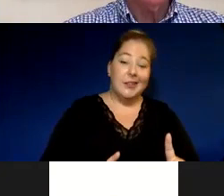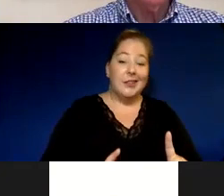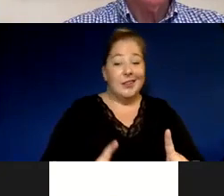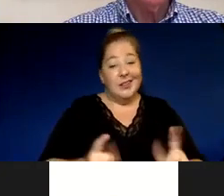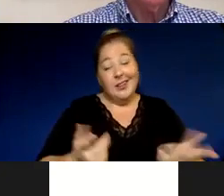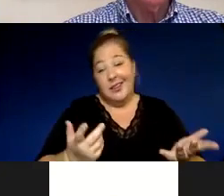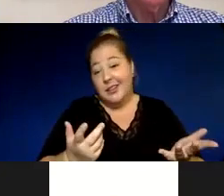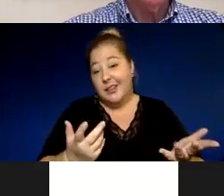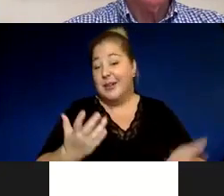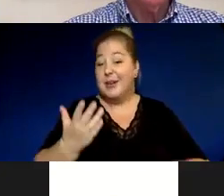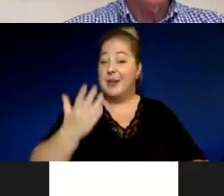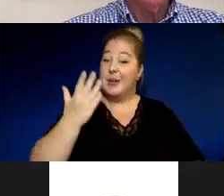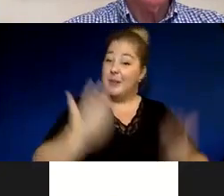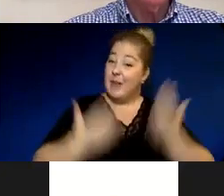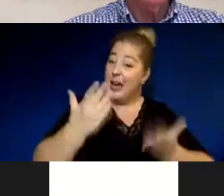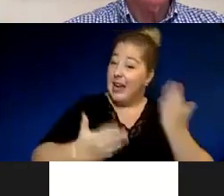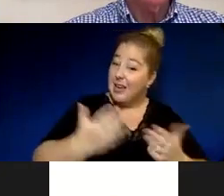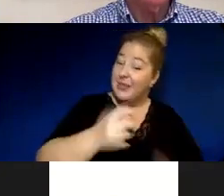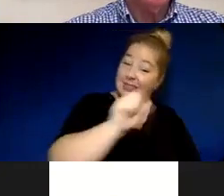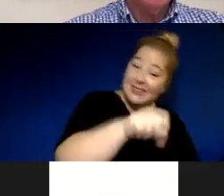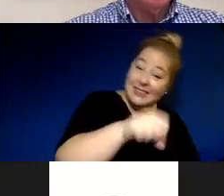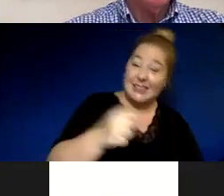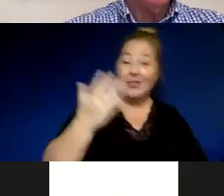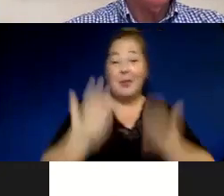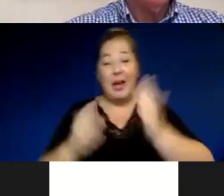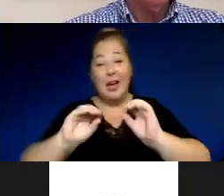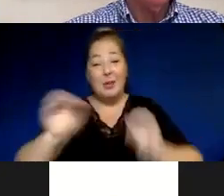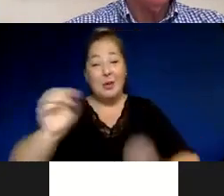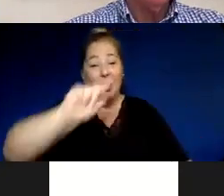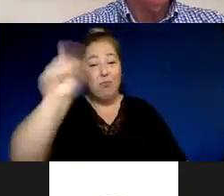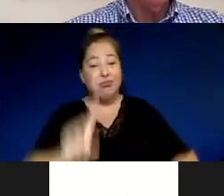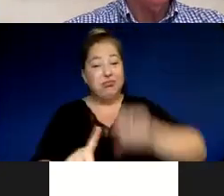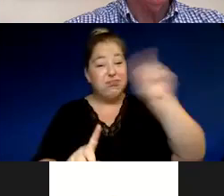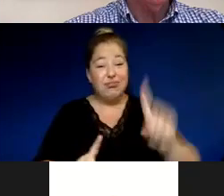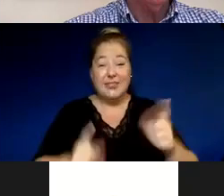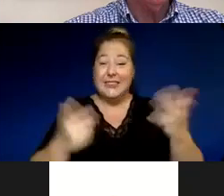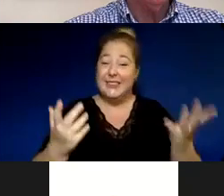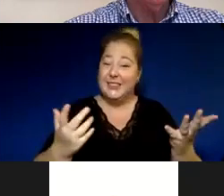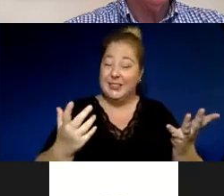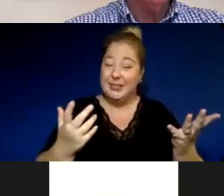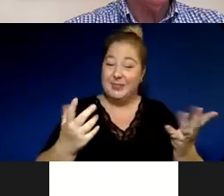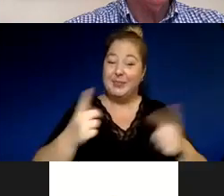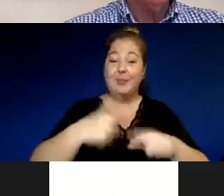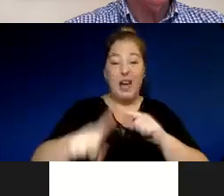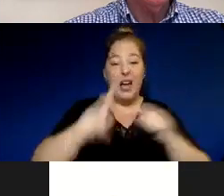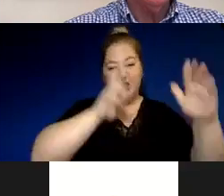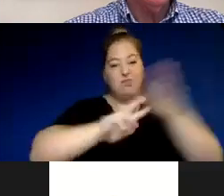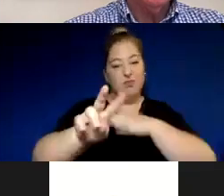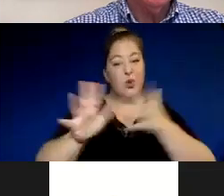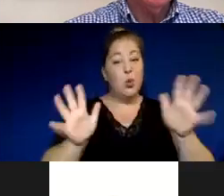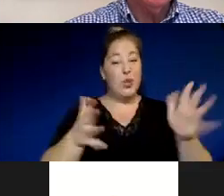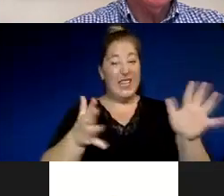relámpagos, de todas maneras puede afectarnos en cuanto a vientos de 40 millas